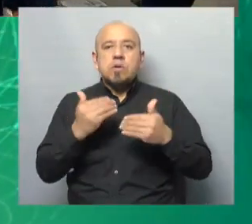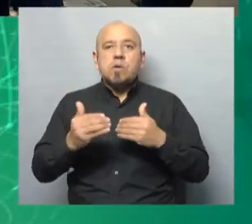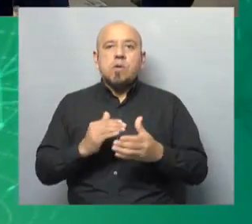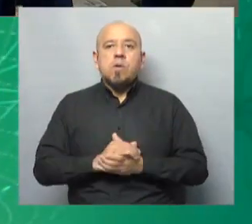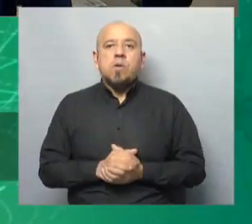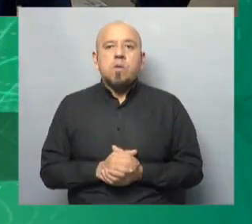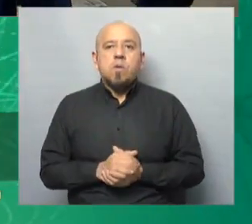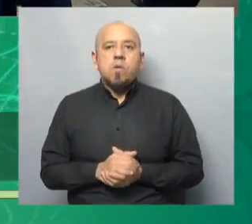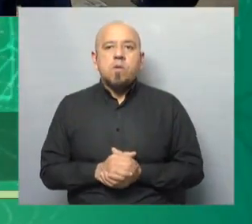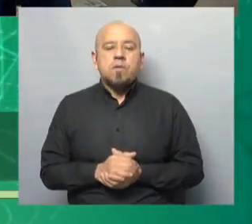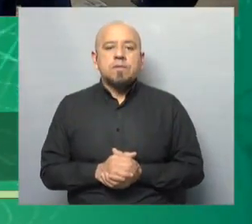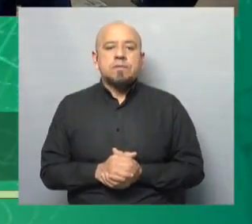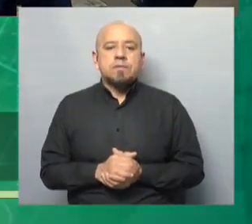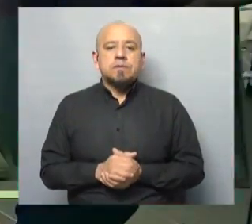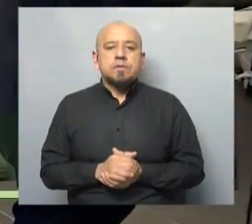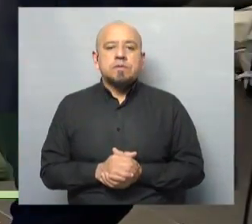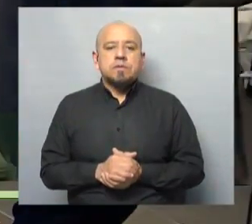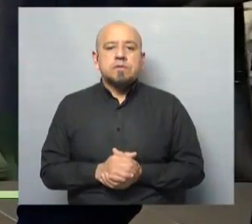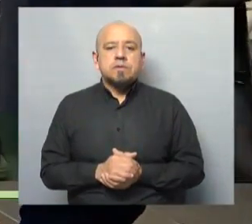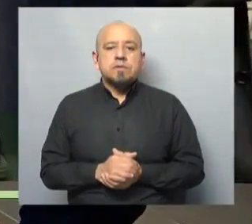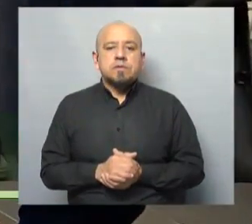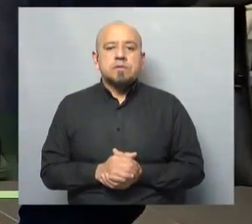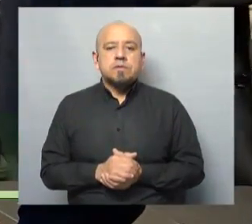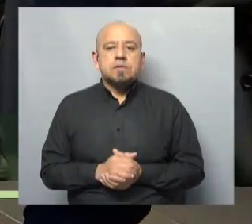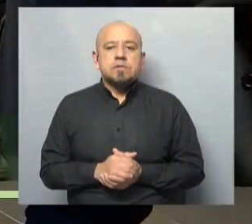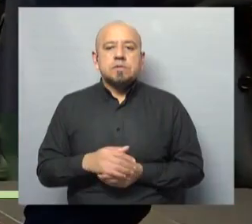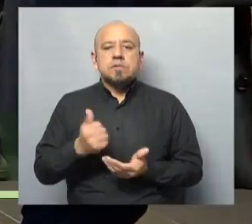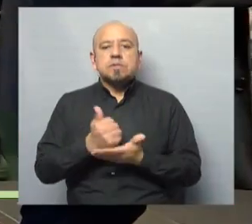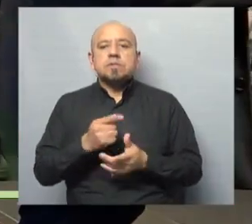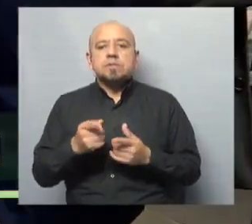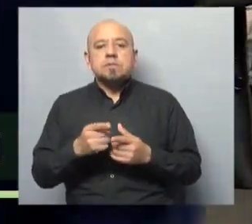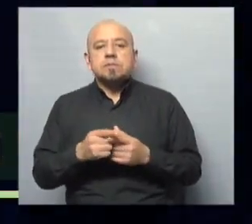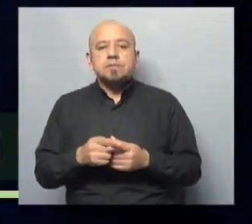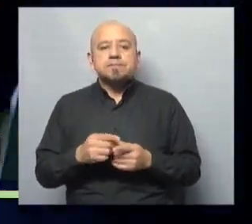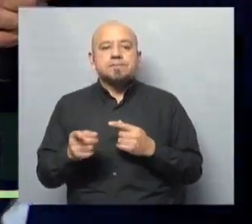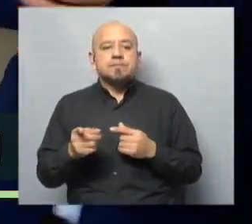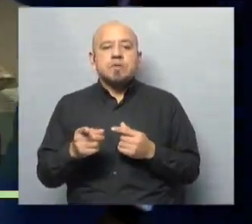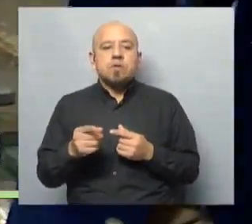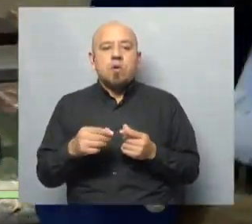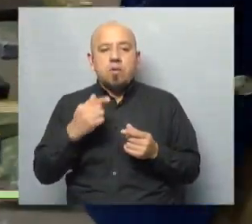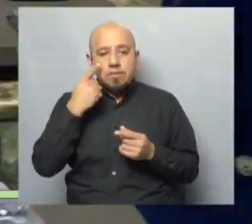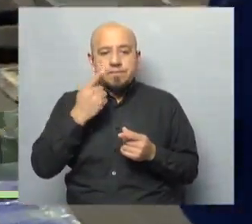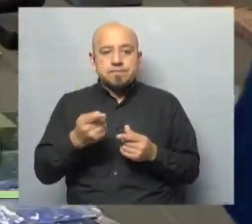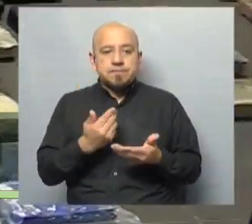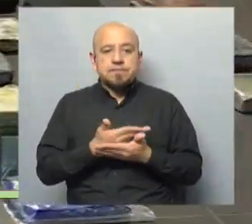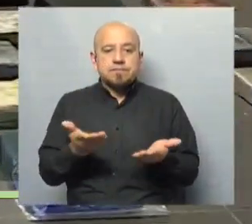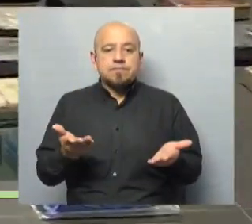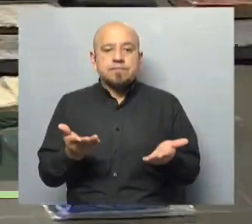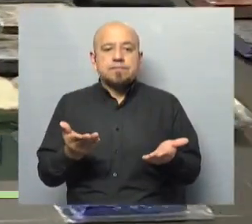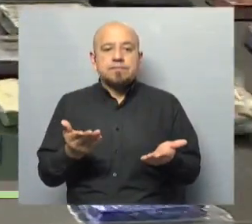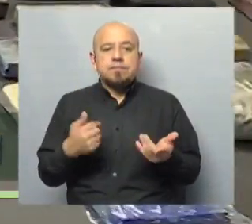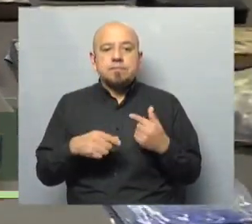dios así es compañero bueno nos encontramos acá en la secretaria anterior acá es parte de lo que se presentaba